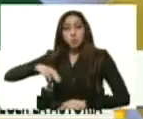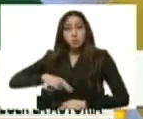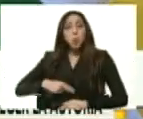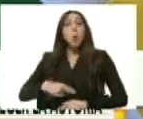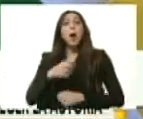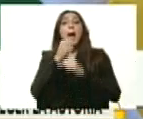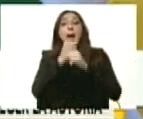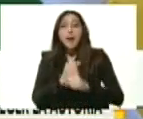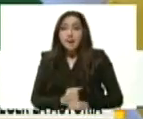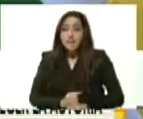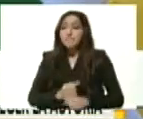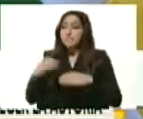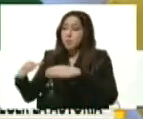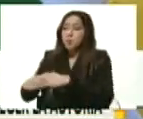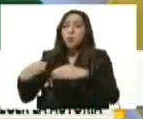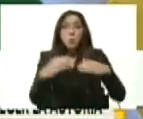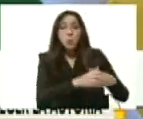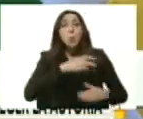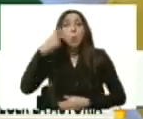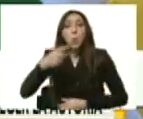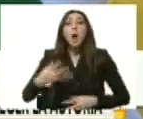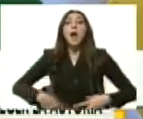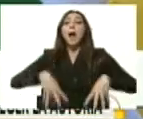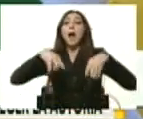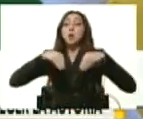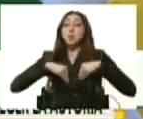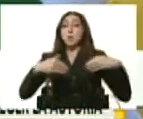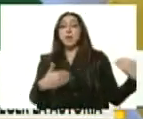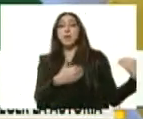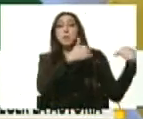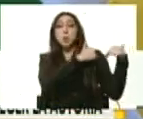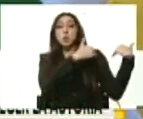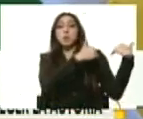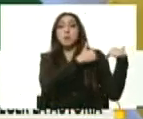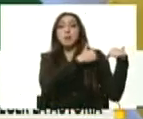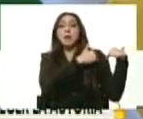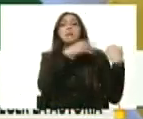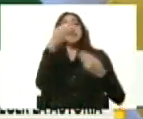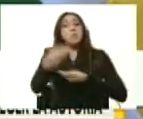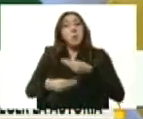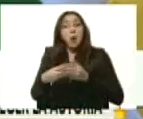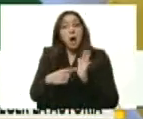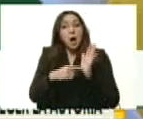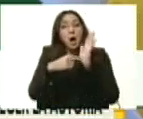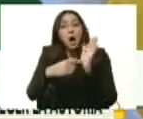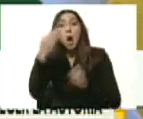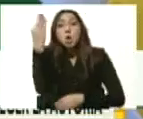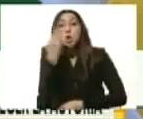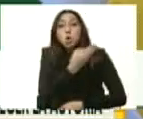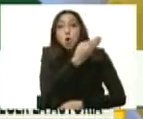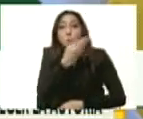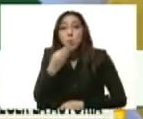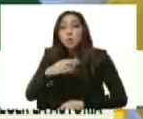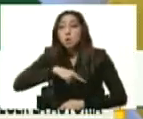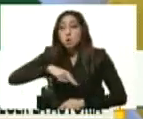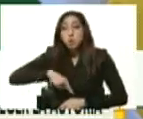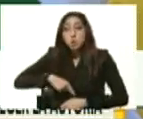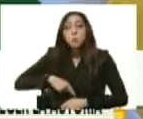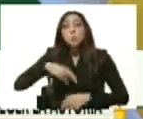todas las fuerzas políticas asuman esta responsabilidad que se traduce en un compromiso con nuestra